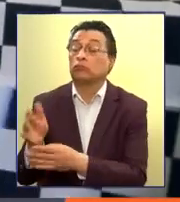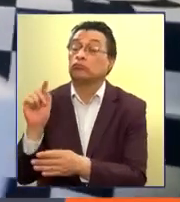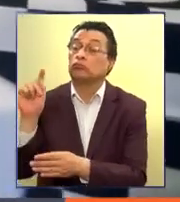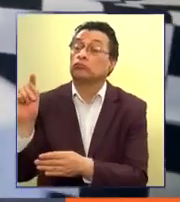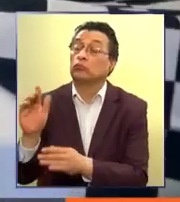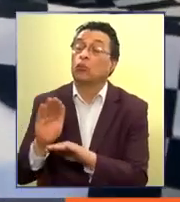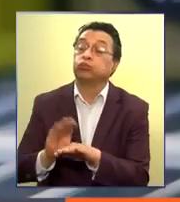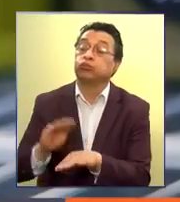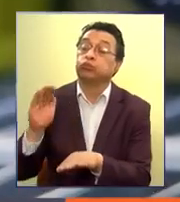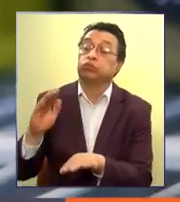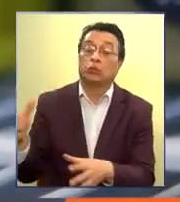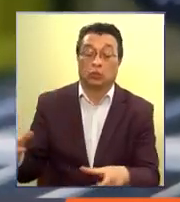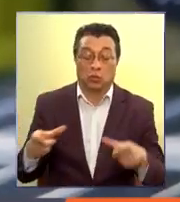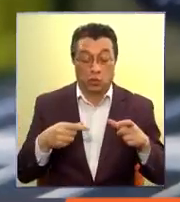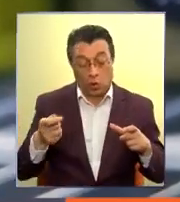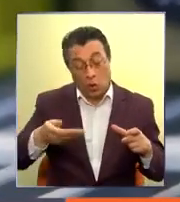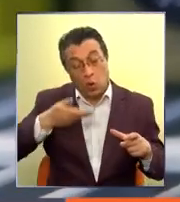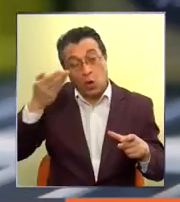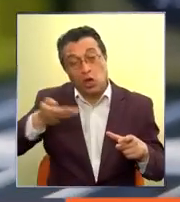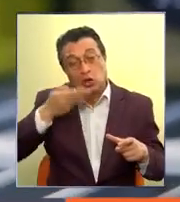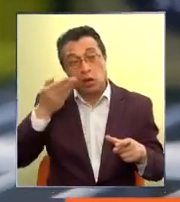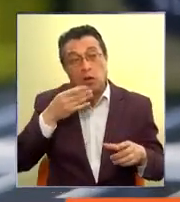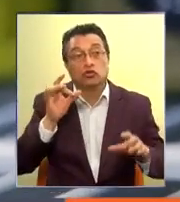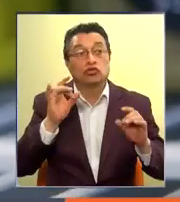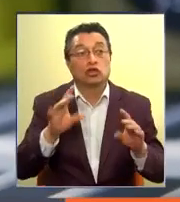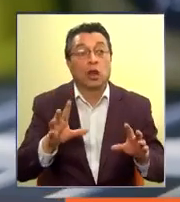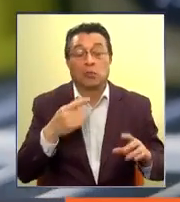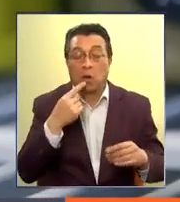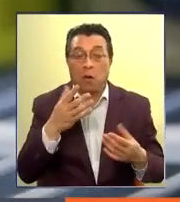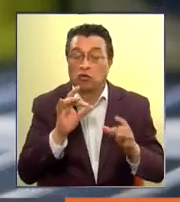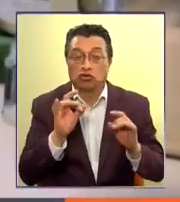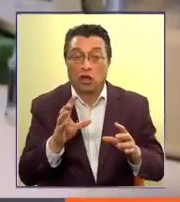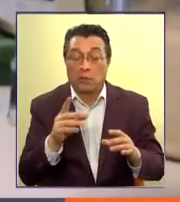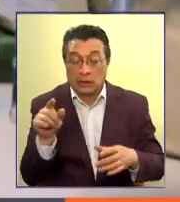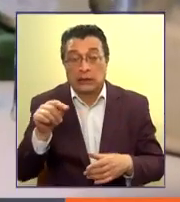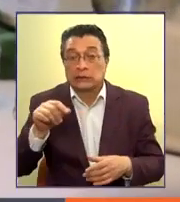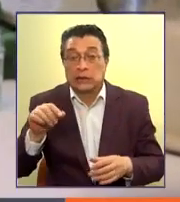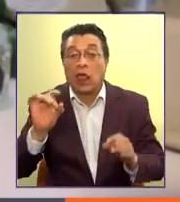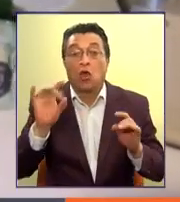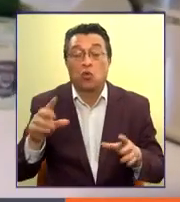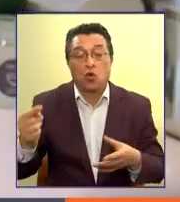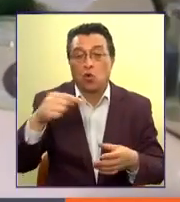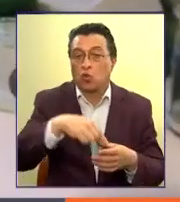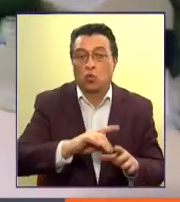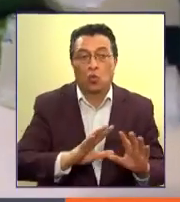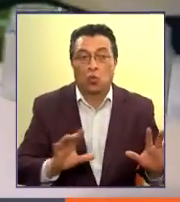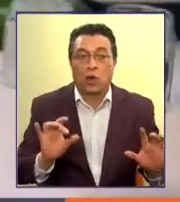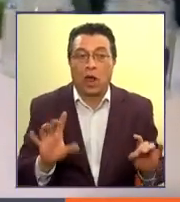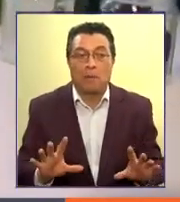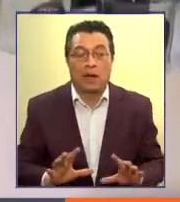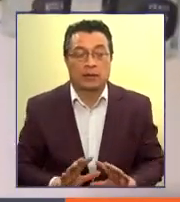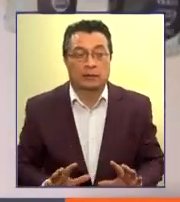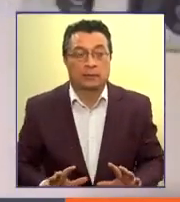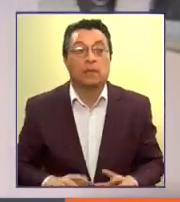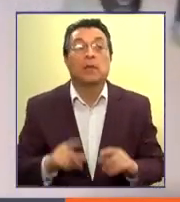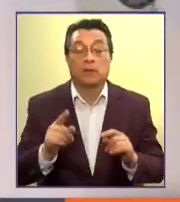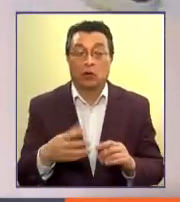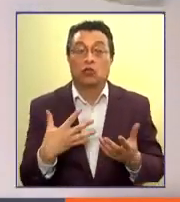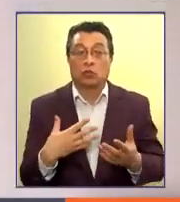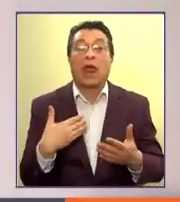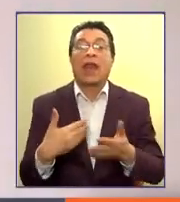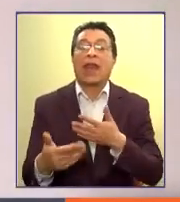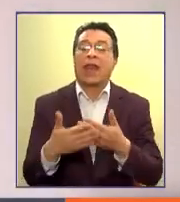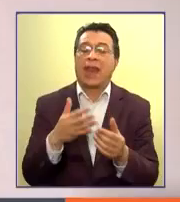disfrutar esta sopa que no tiene más conservante que la sal. Queremos darle una vuelta, queremos que se valore lo